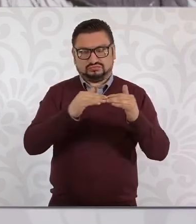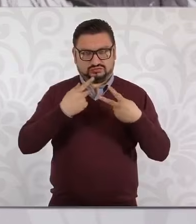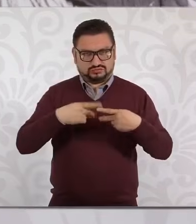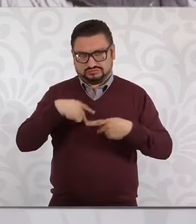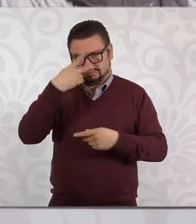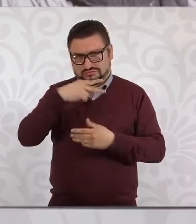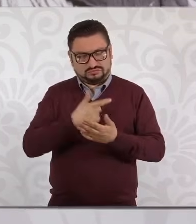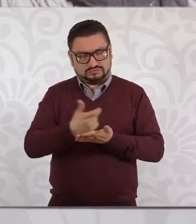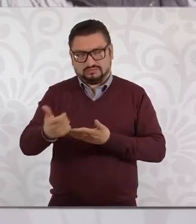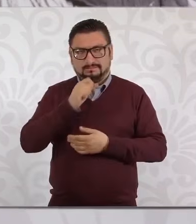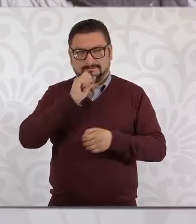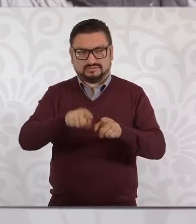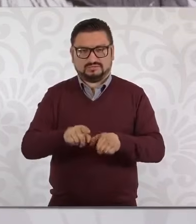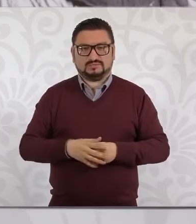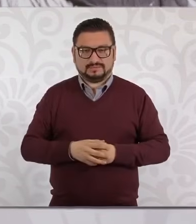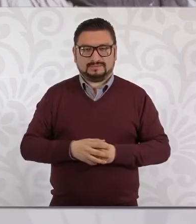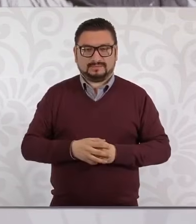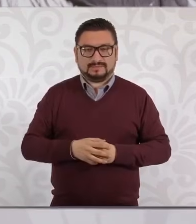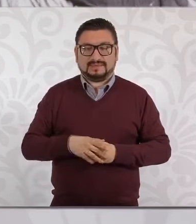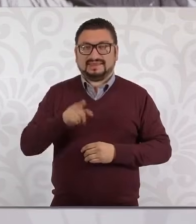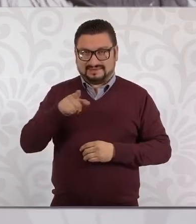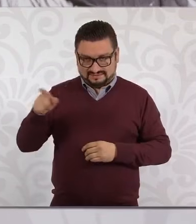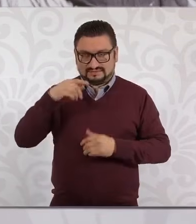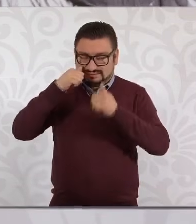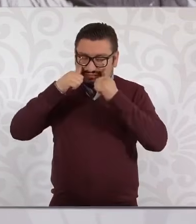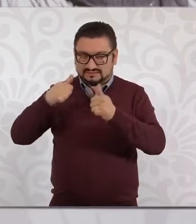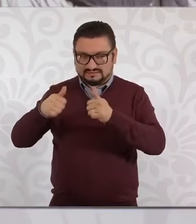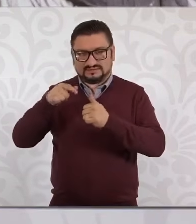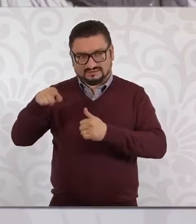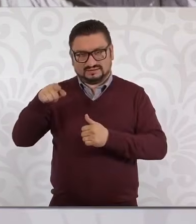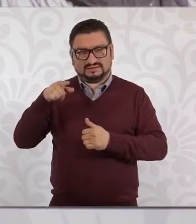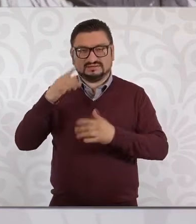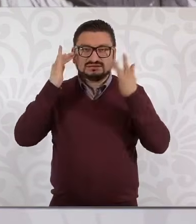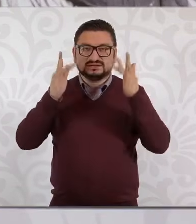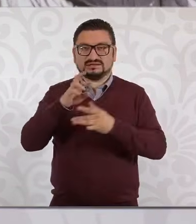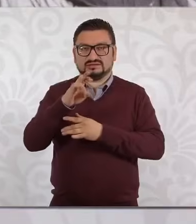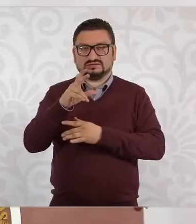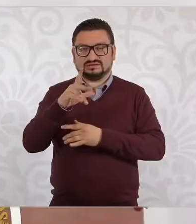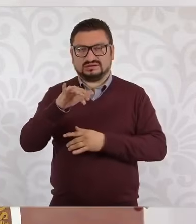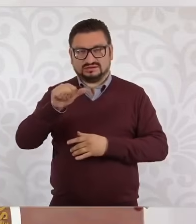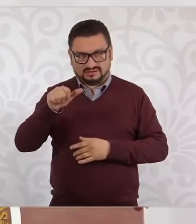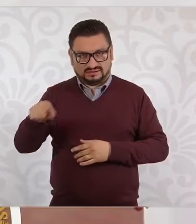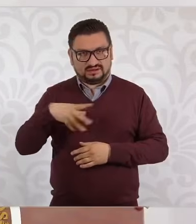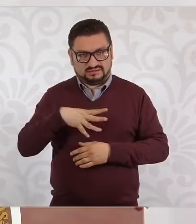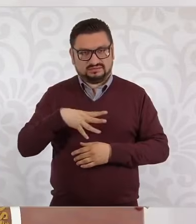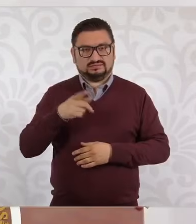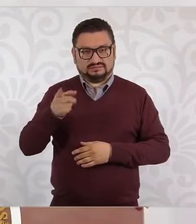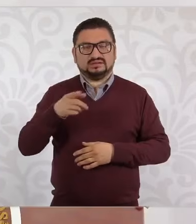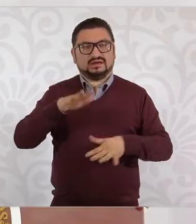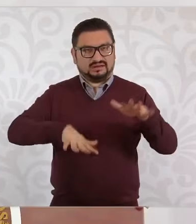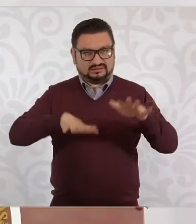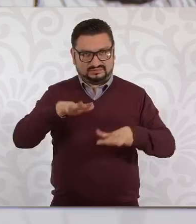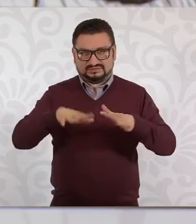mexicano, que son los que están atendiendo justamente ahí en Santa Rosalía. Entonces, a veces